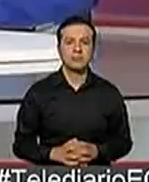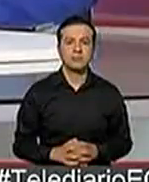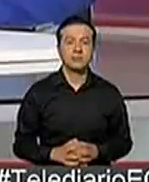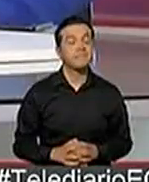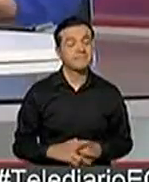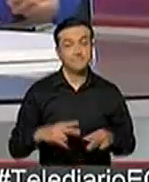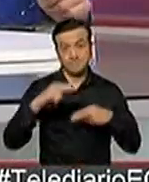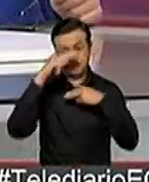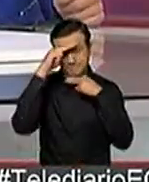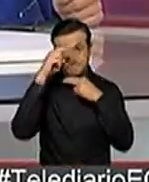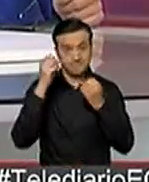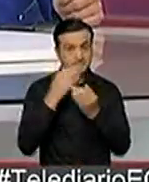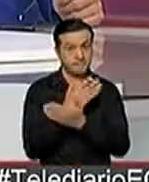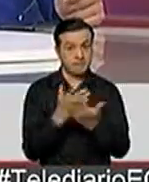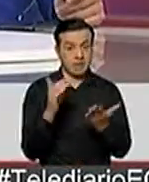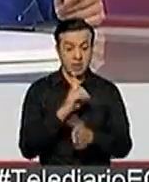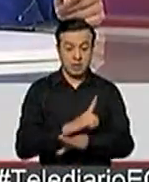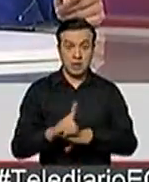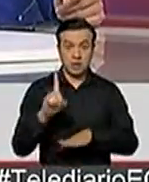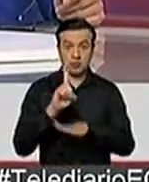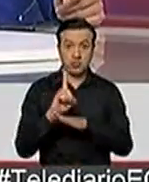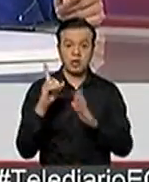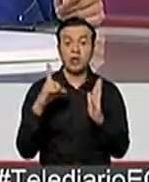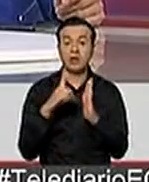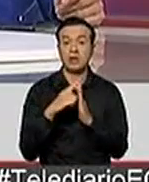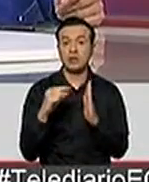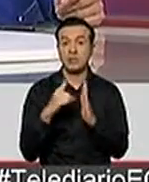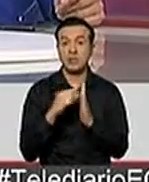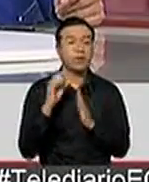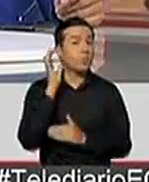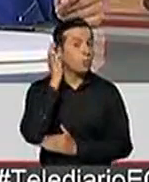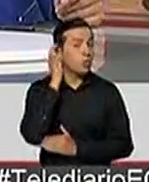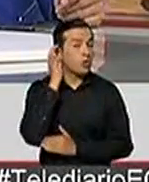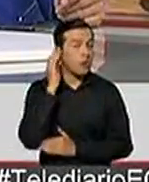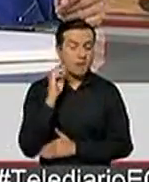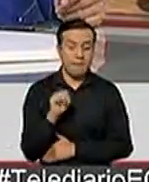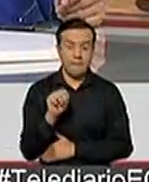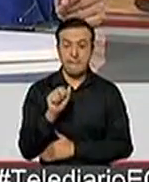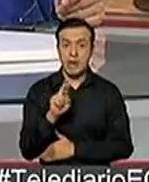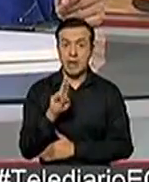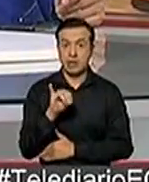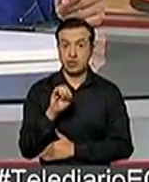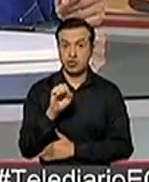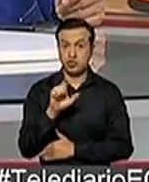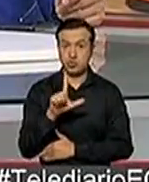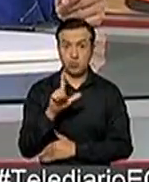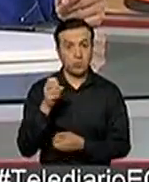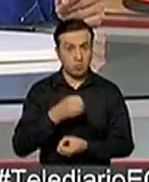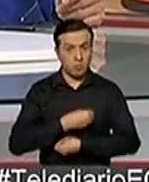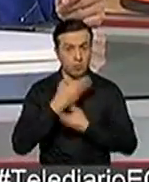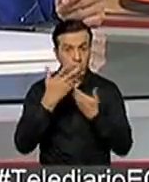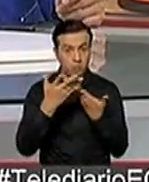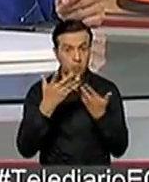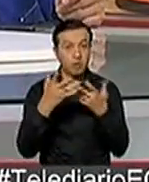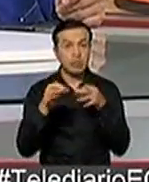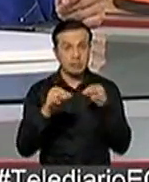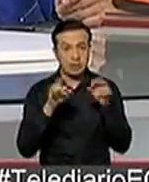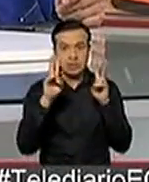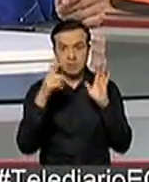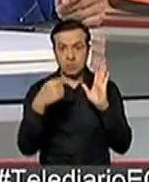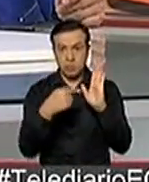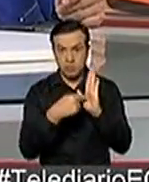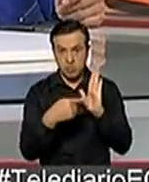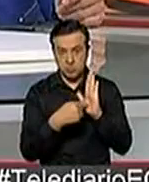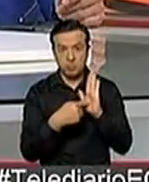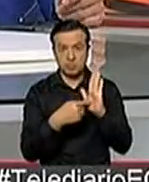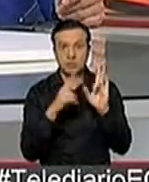Más noticias a esta hora. La directora del Servicio de Rentas Internas, Marisol Andrade, explicó los alcances de la reforma tributaria, en la que se mantienen los